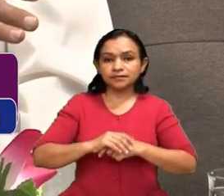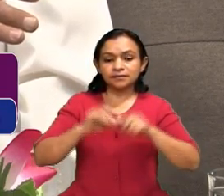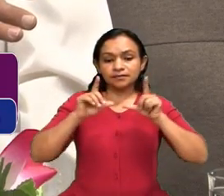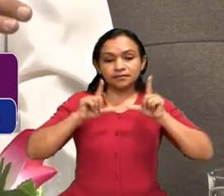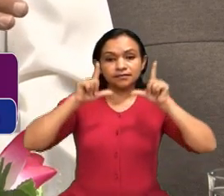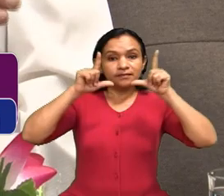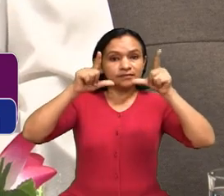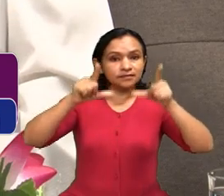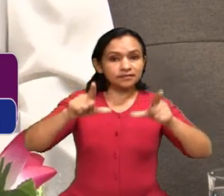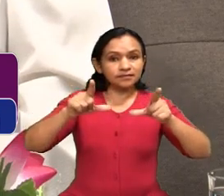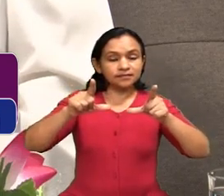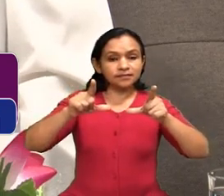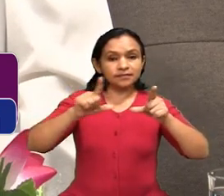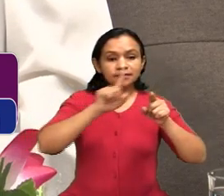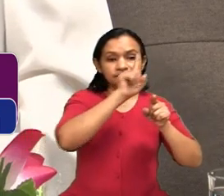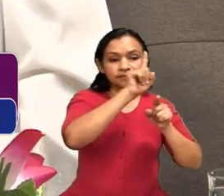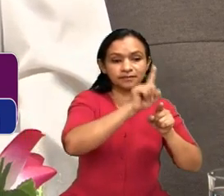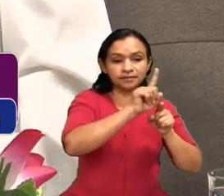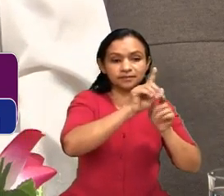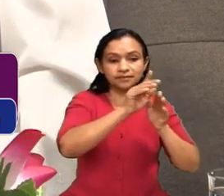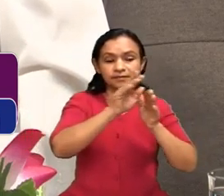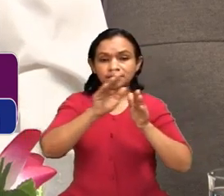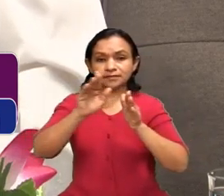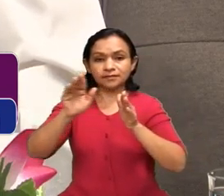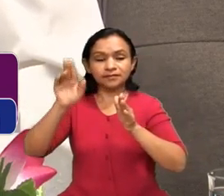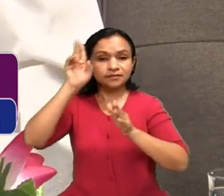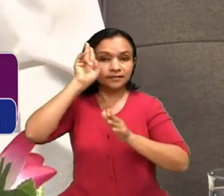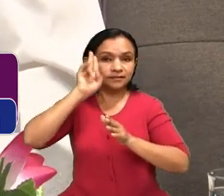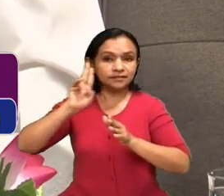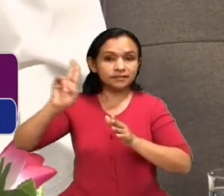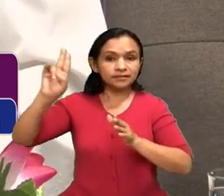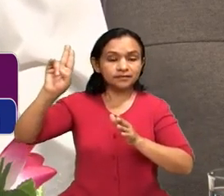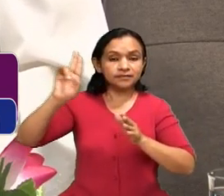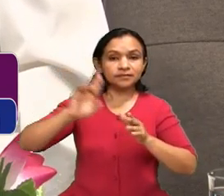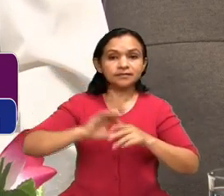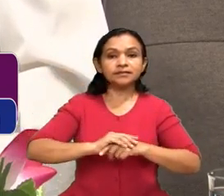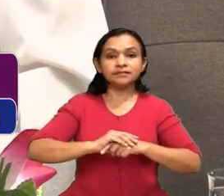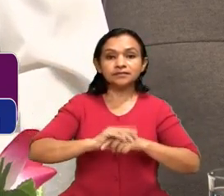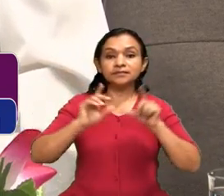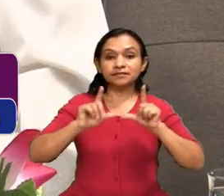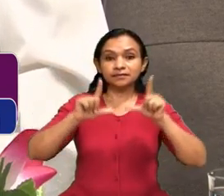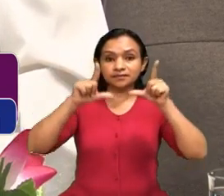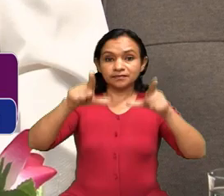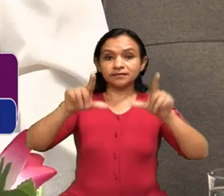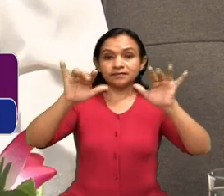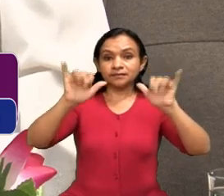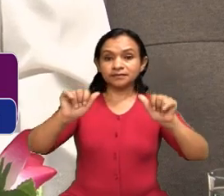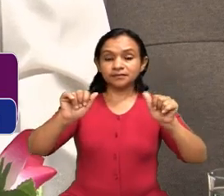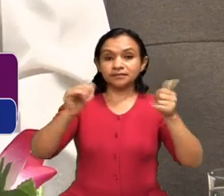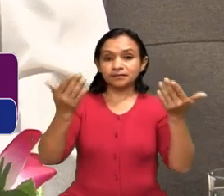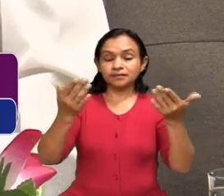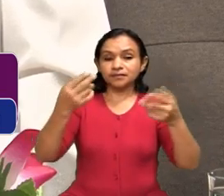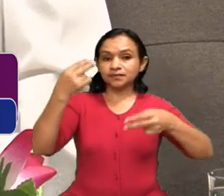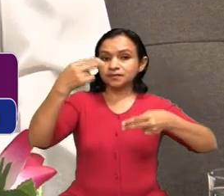matriculados entre primaria, secundaria, tecnológico y universitario. Okay. Es decir, es una